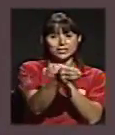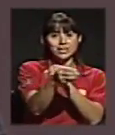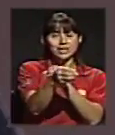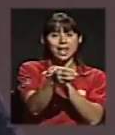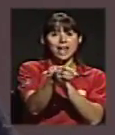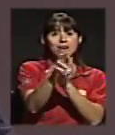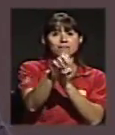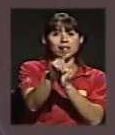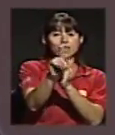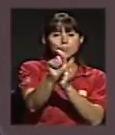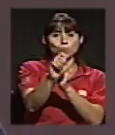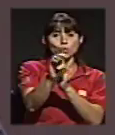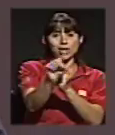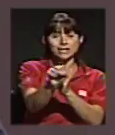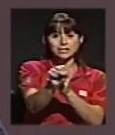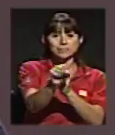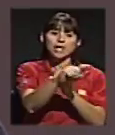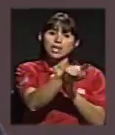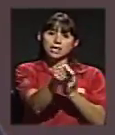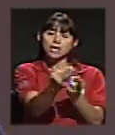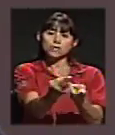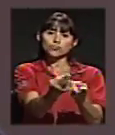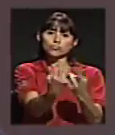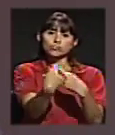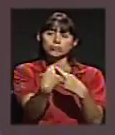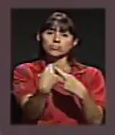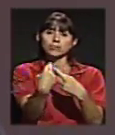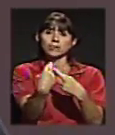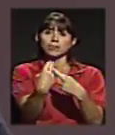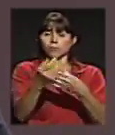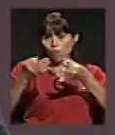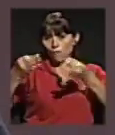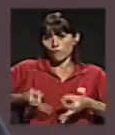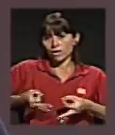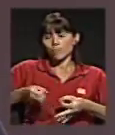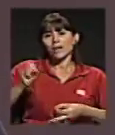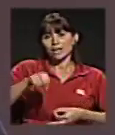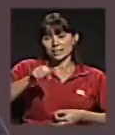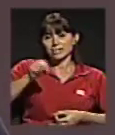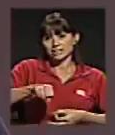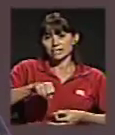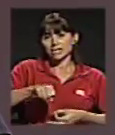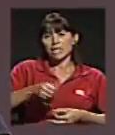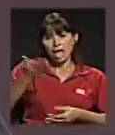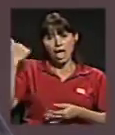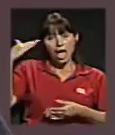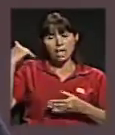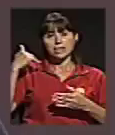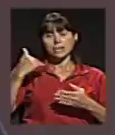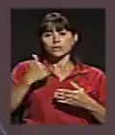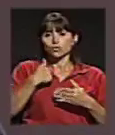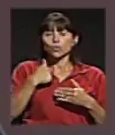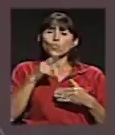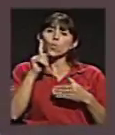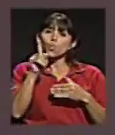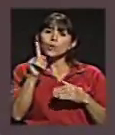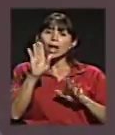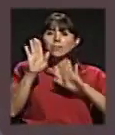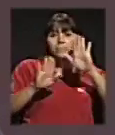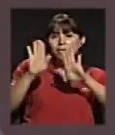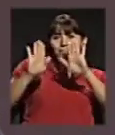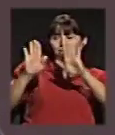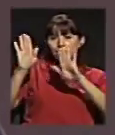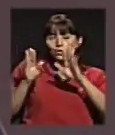red.es y ellos pues, en su documento pues confirman, ¿verdad?, que existió esta licitación y que la licitación se sacó y que las